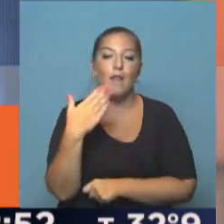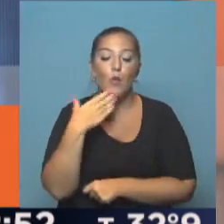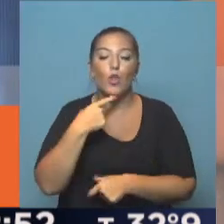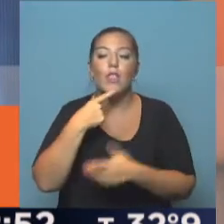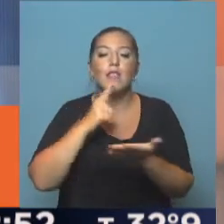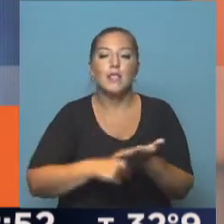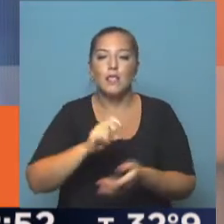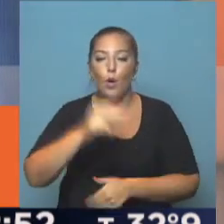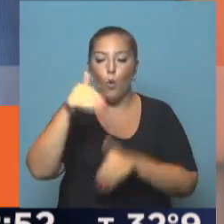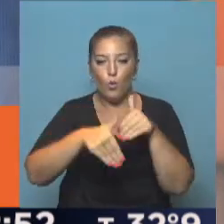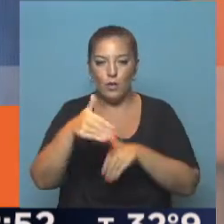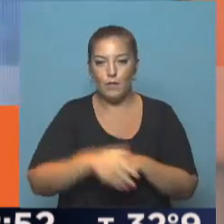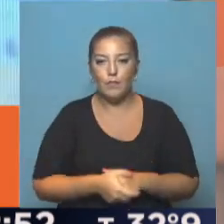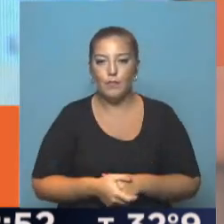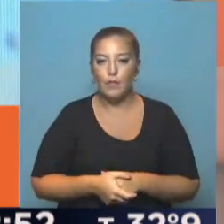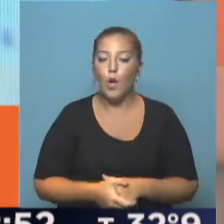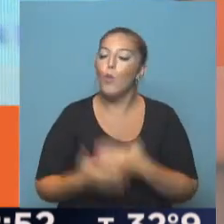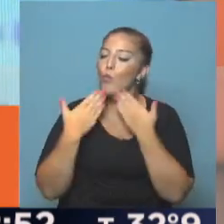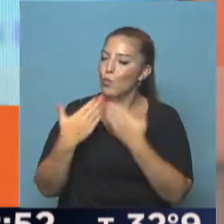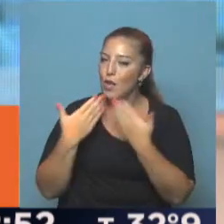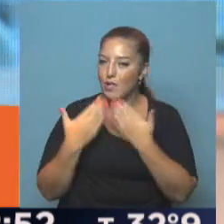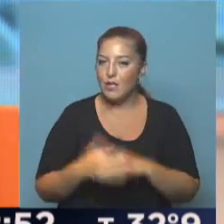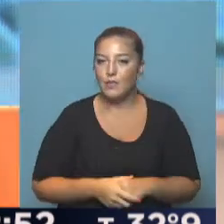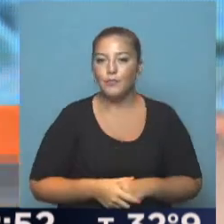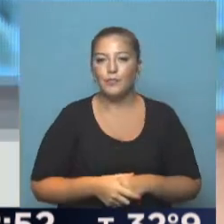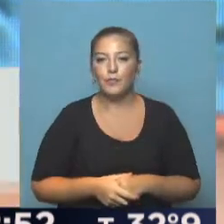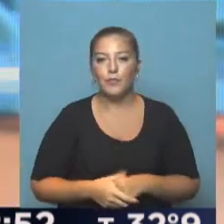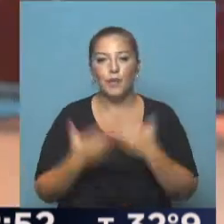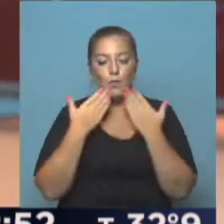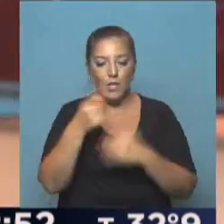defina esta segunda vuelta. Maristela Yuampa, muchísimas gracias por haber estado con nosotros. Muchas gracias a ustedes.